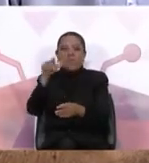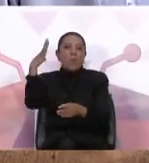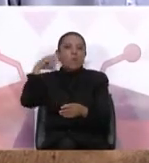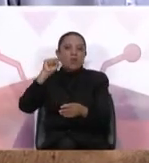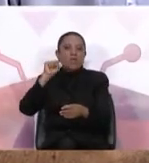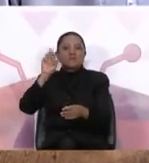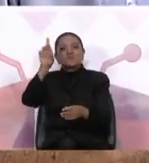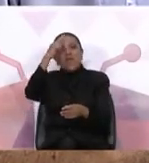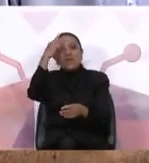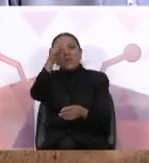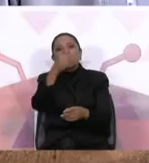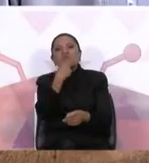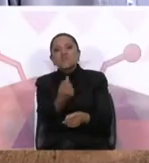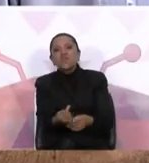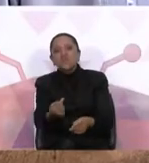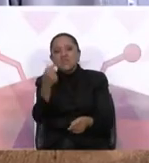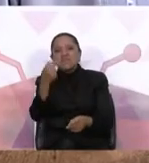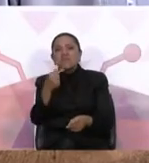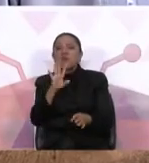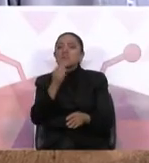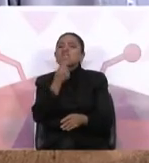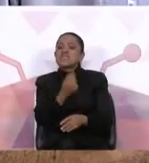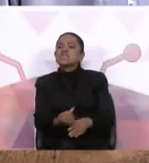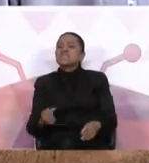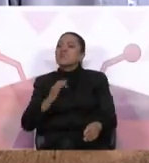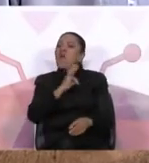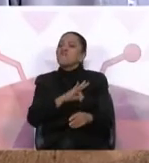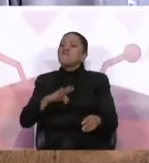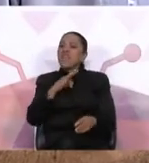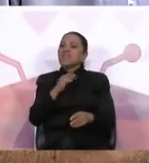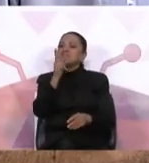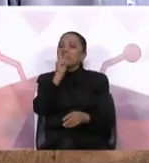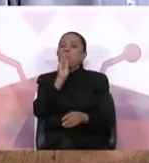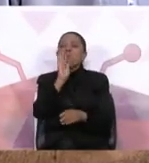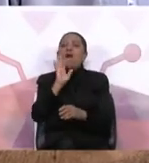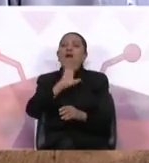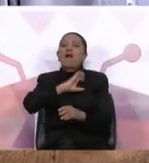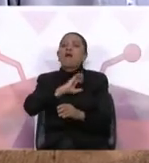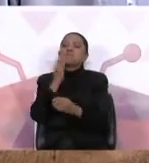una niñez muy feliz con padres amorosos feminismo